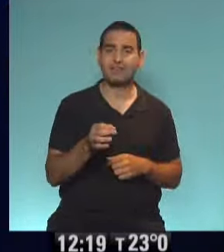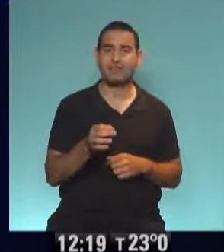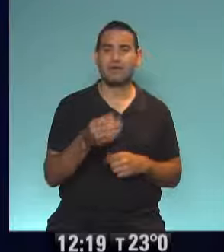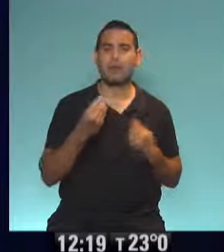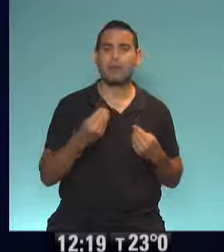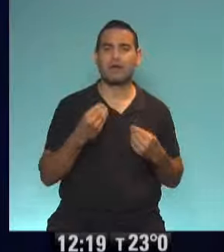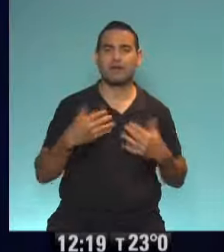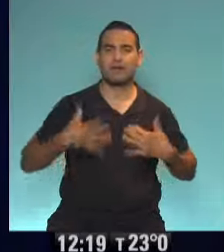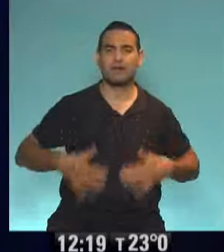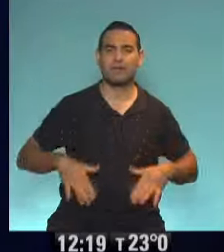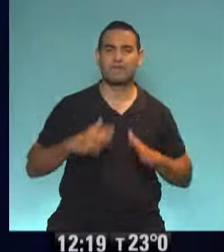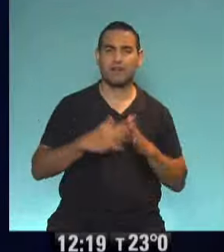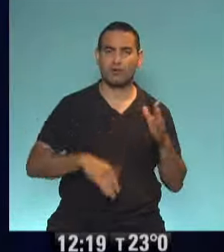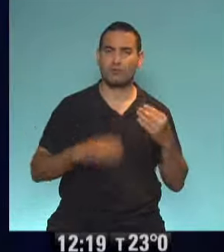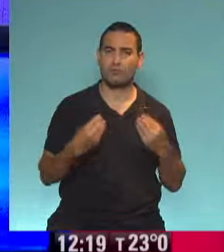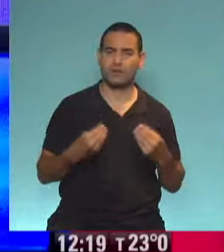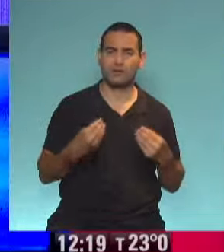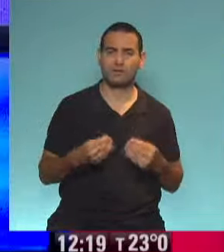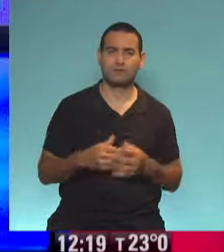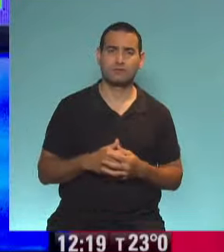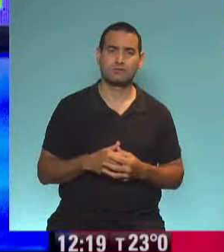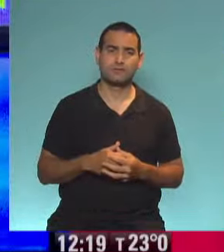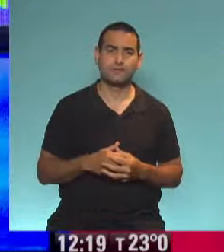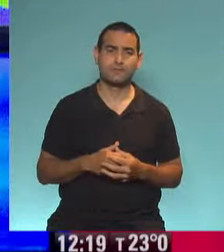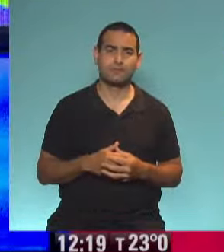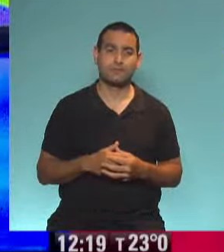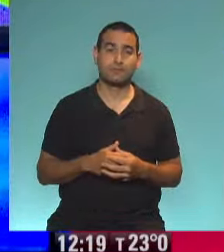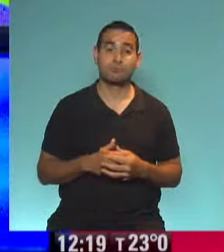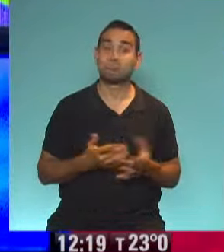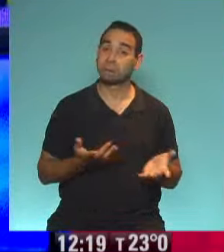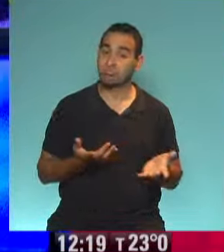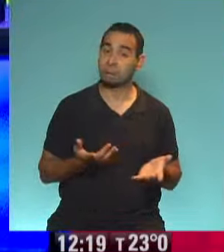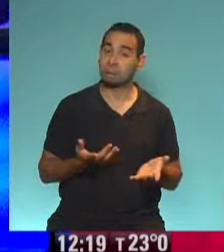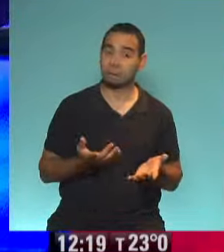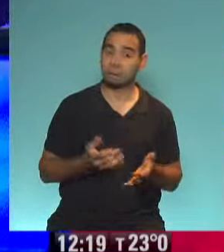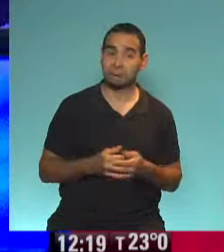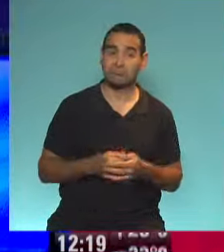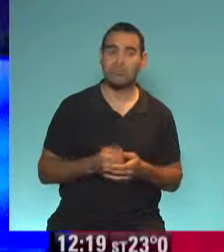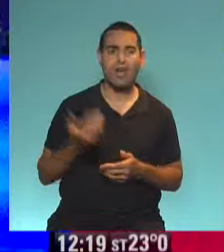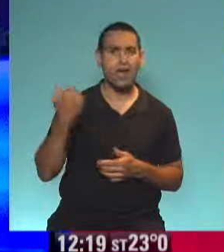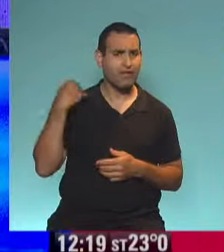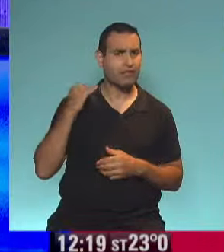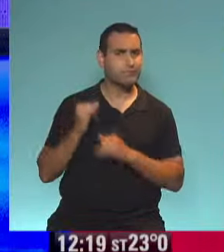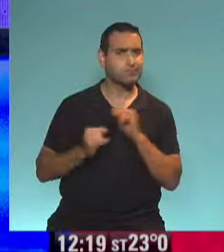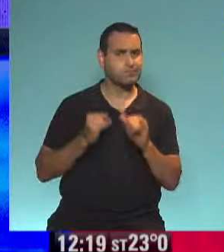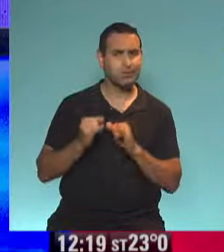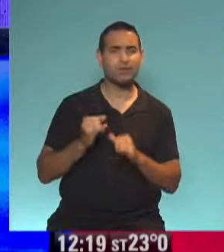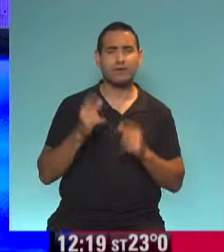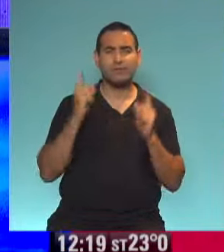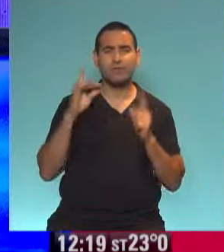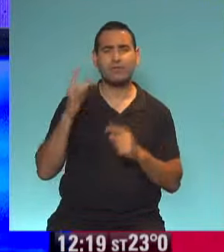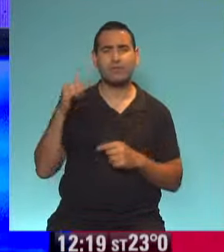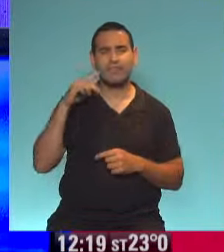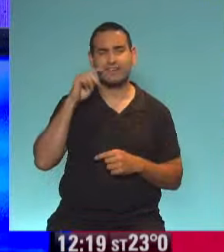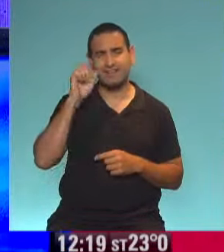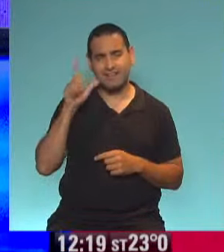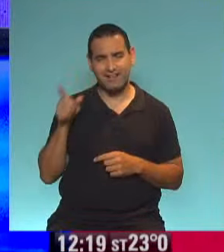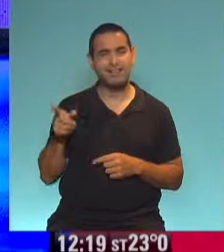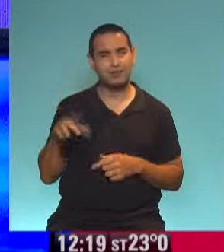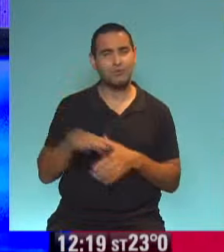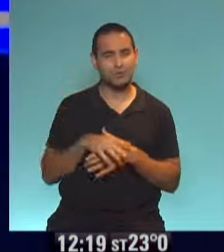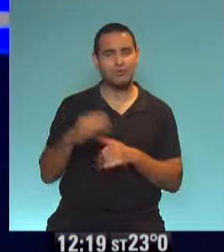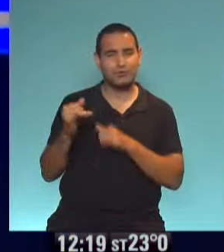qué sirve el guardapolvo blanco? Qué buena pregunta. En la primera parte del año se lo habíamos presentado al maestro Daniel. Ajá. Eso yo ya lo sabía.